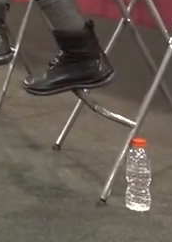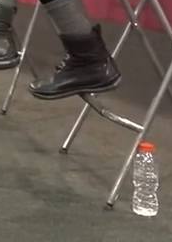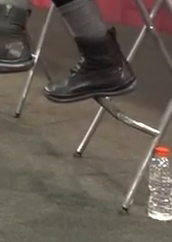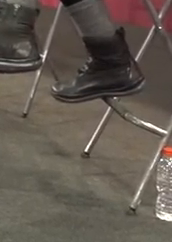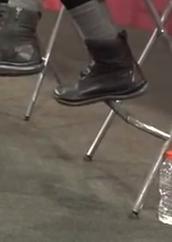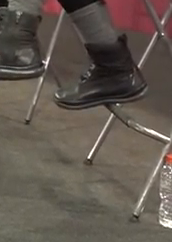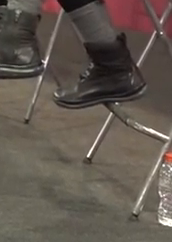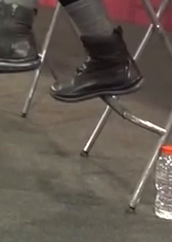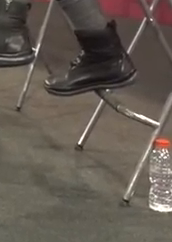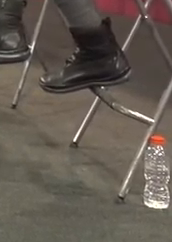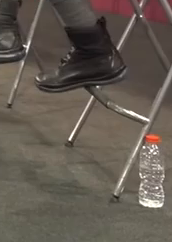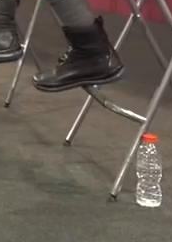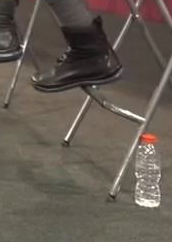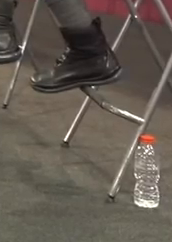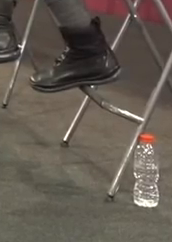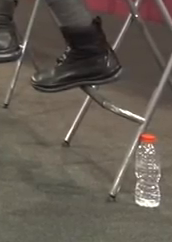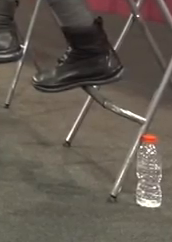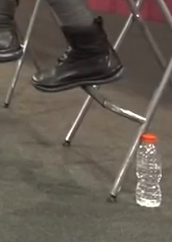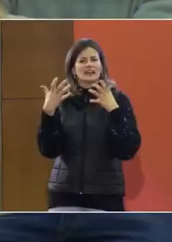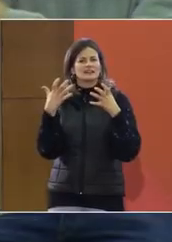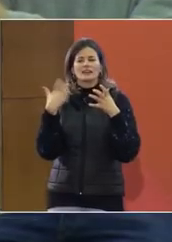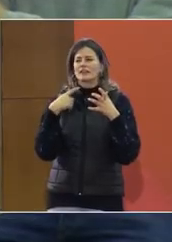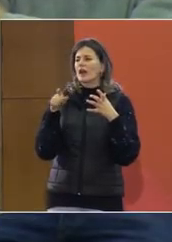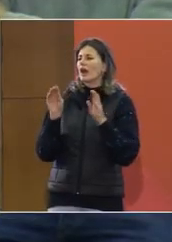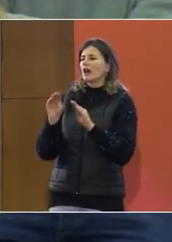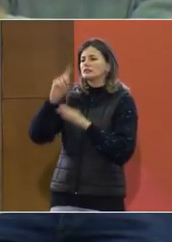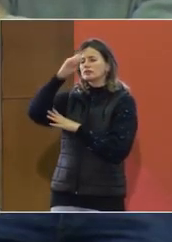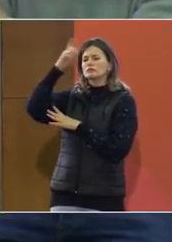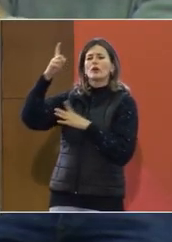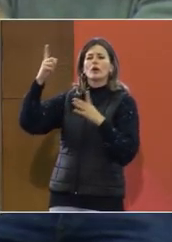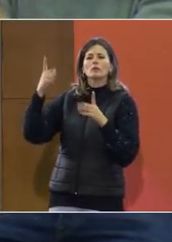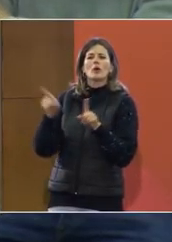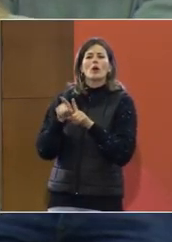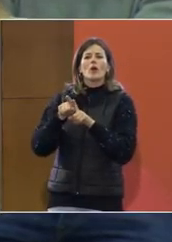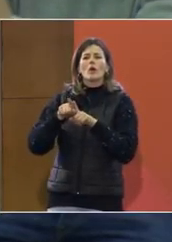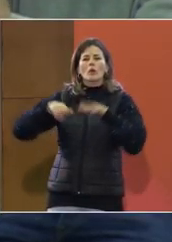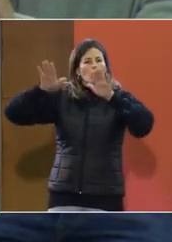existe. Y no hay que gritar su nombre, ni convertirle